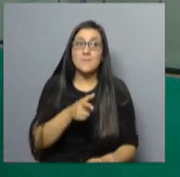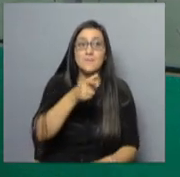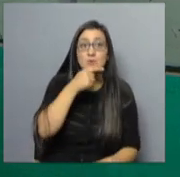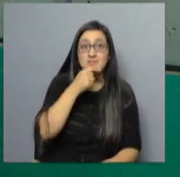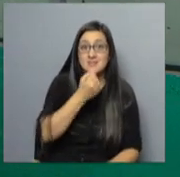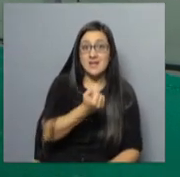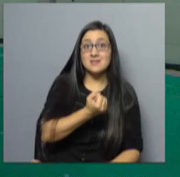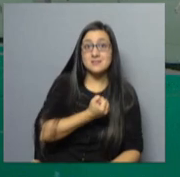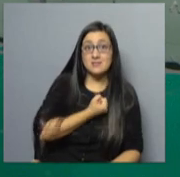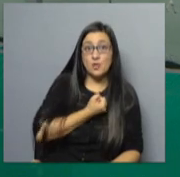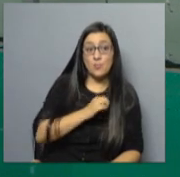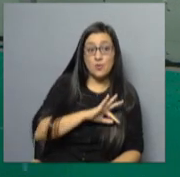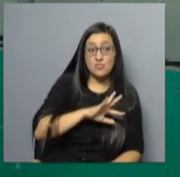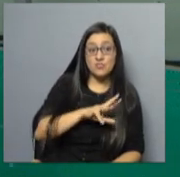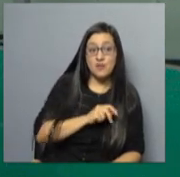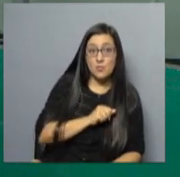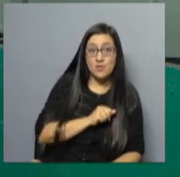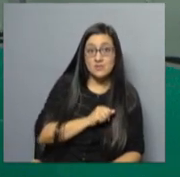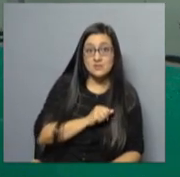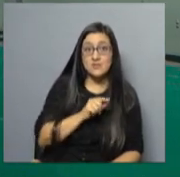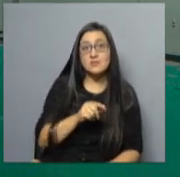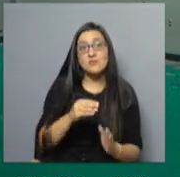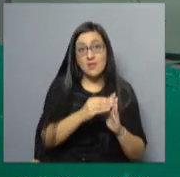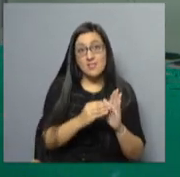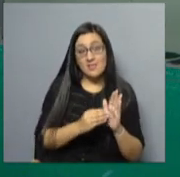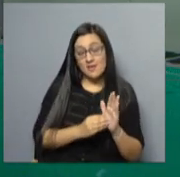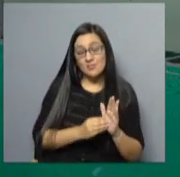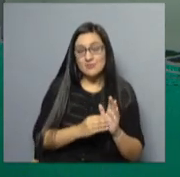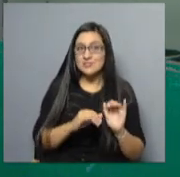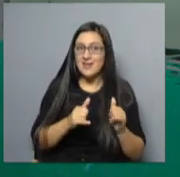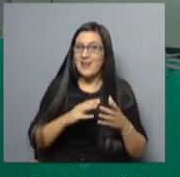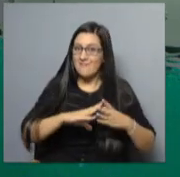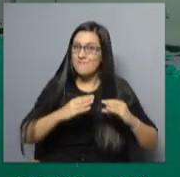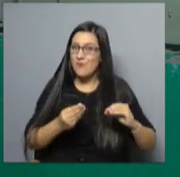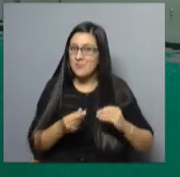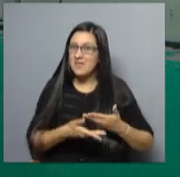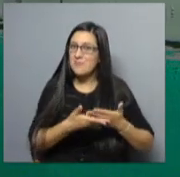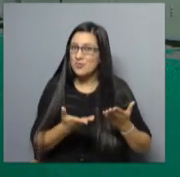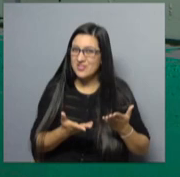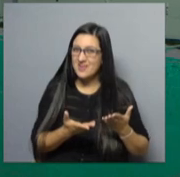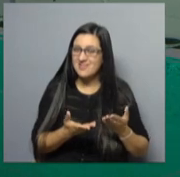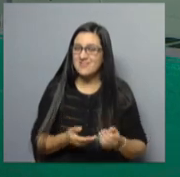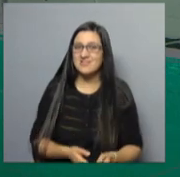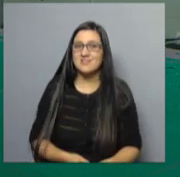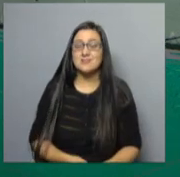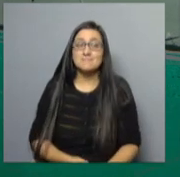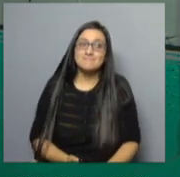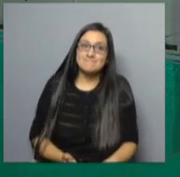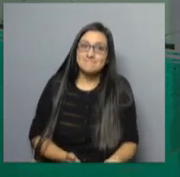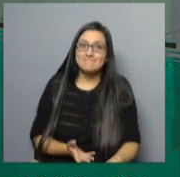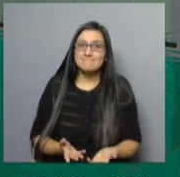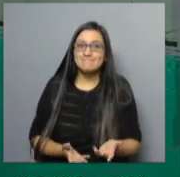asesinados por delincuentes que fue el dato que nos dio ya el encare es bien interesante y